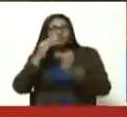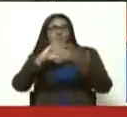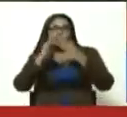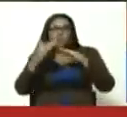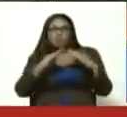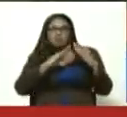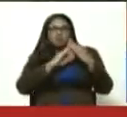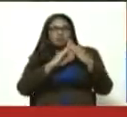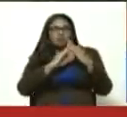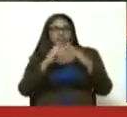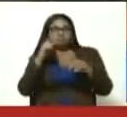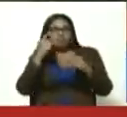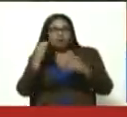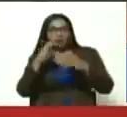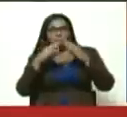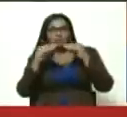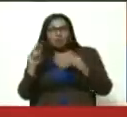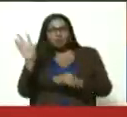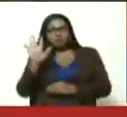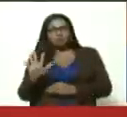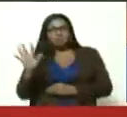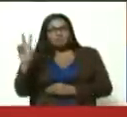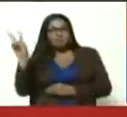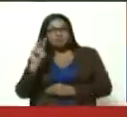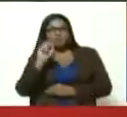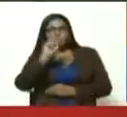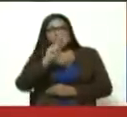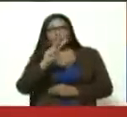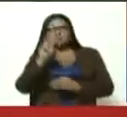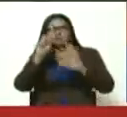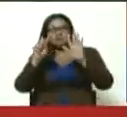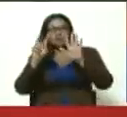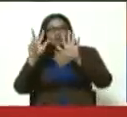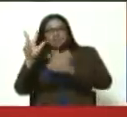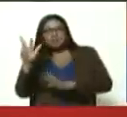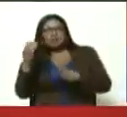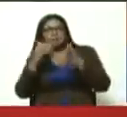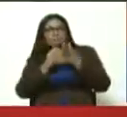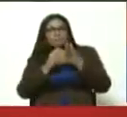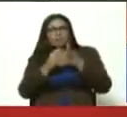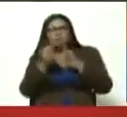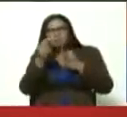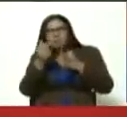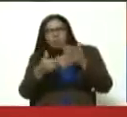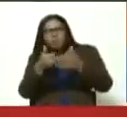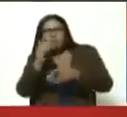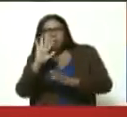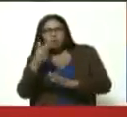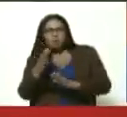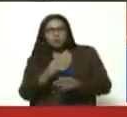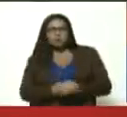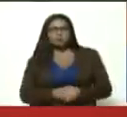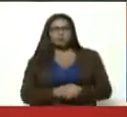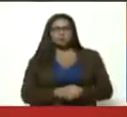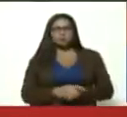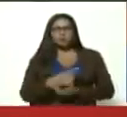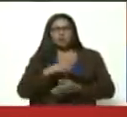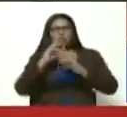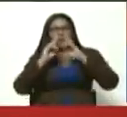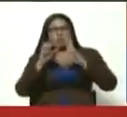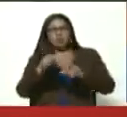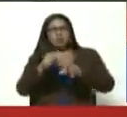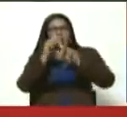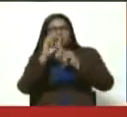que hay en toda venezuela 263.000 un poquito más son los que resultaron electos